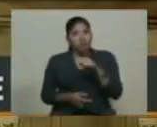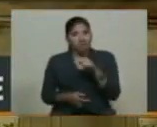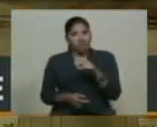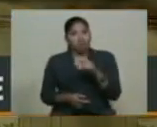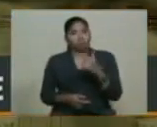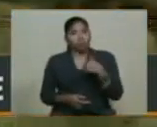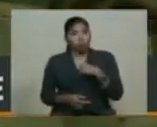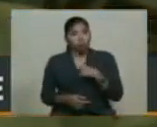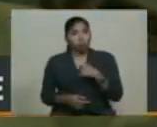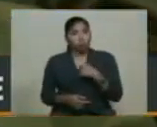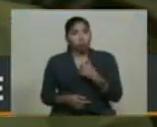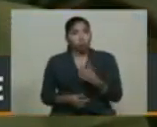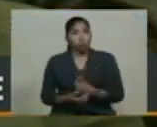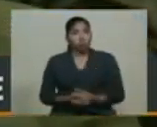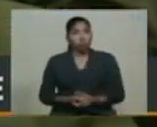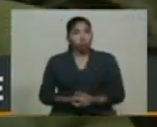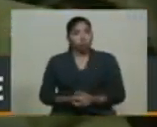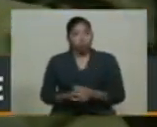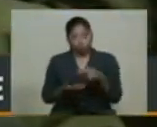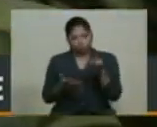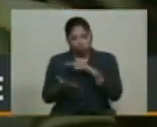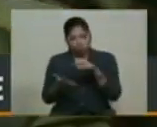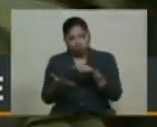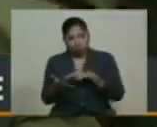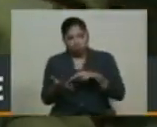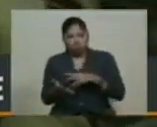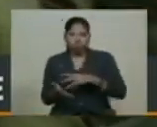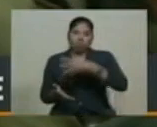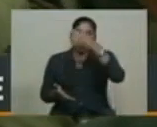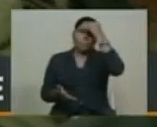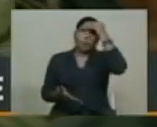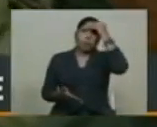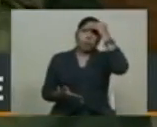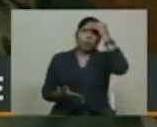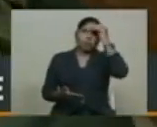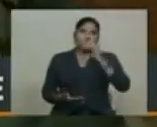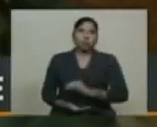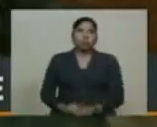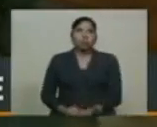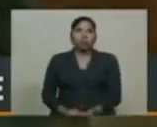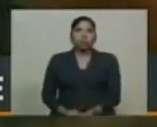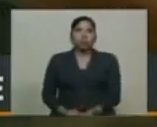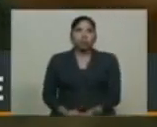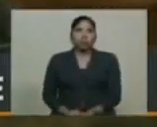abrevamos, allí leemos y de allí aprendemos.